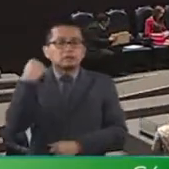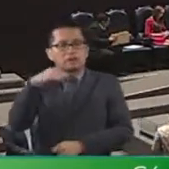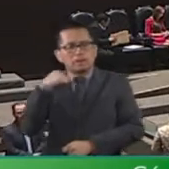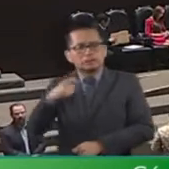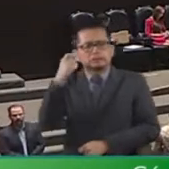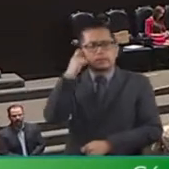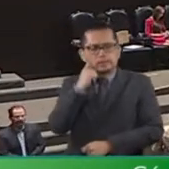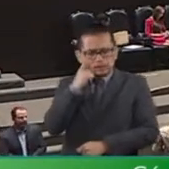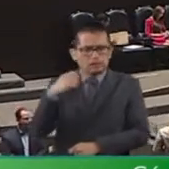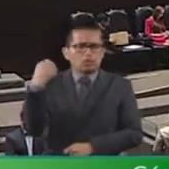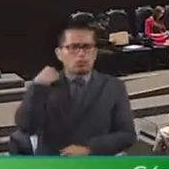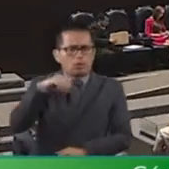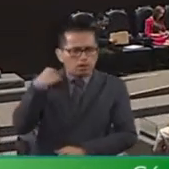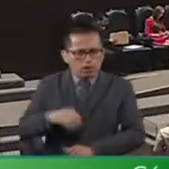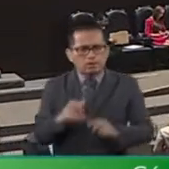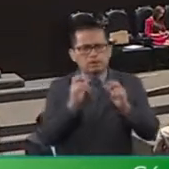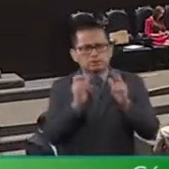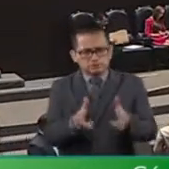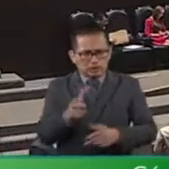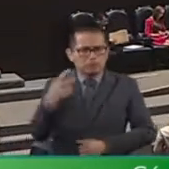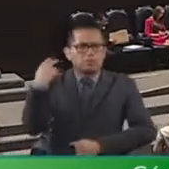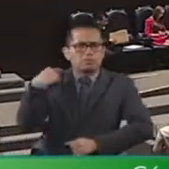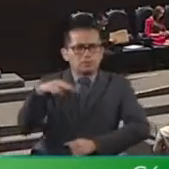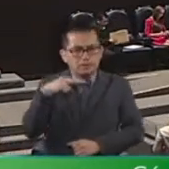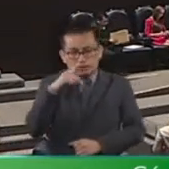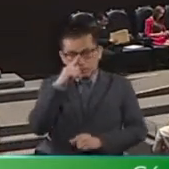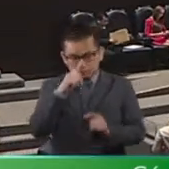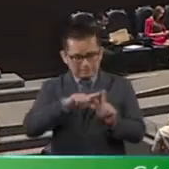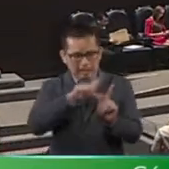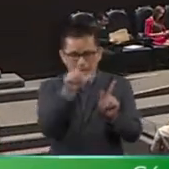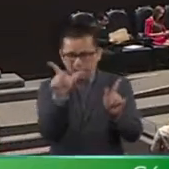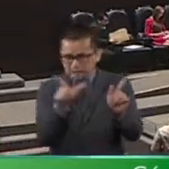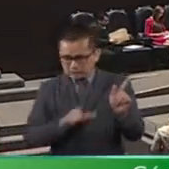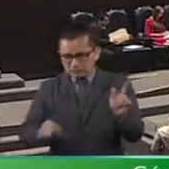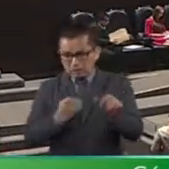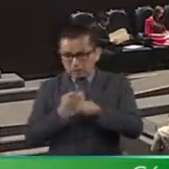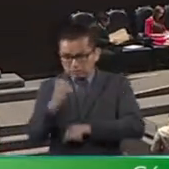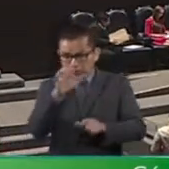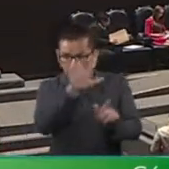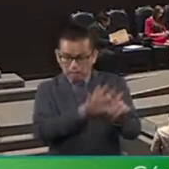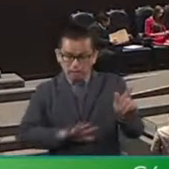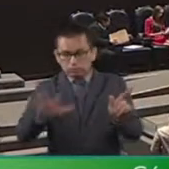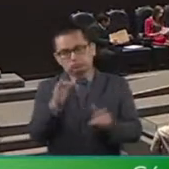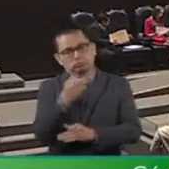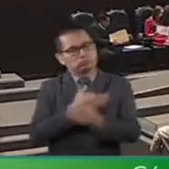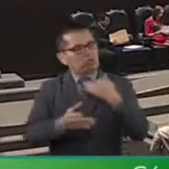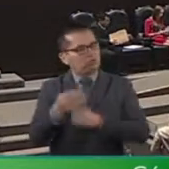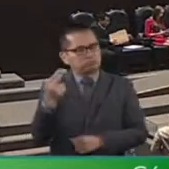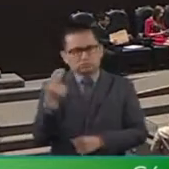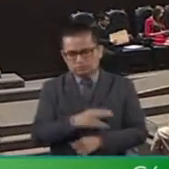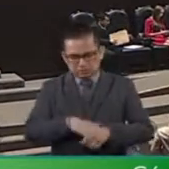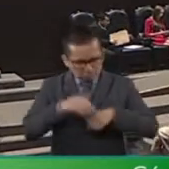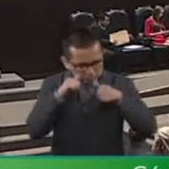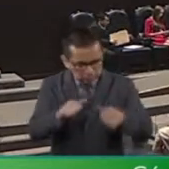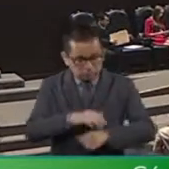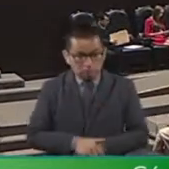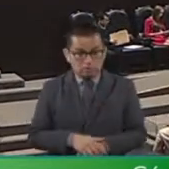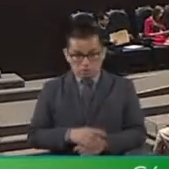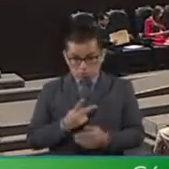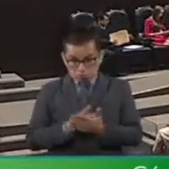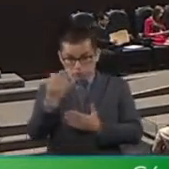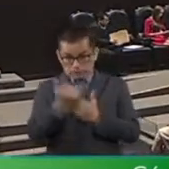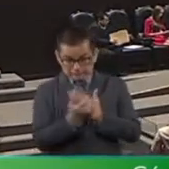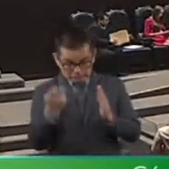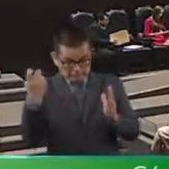Chiapas, Veracruz, todos los estados de la República nos necesitan y este proyecto puede de nuevo